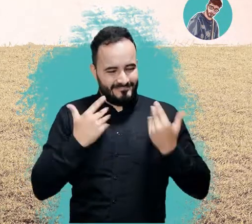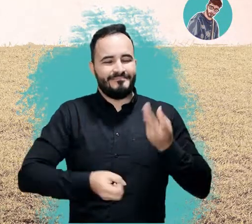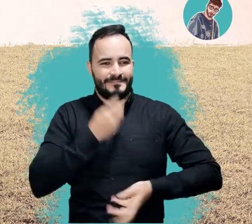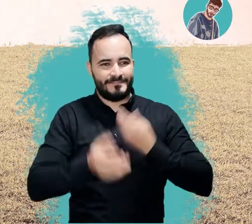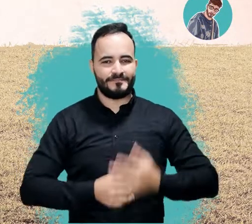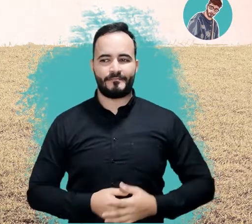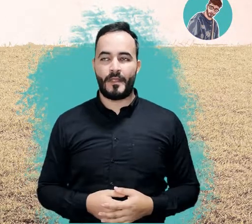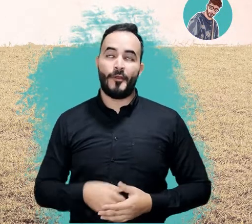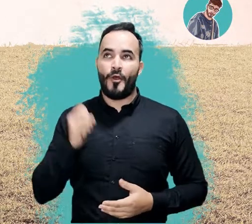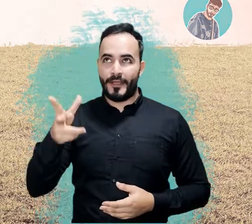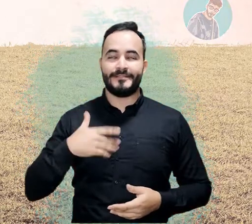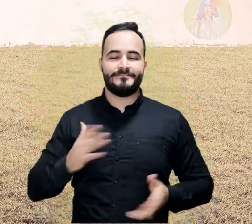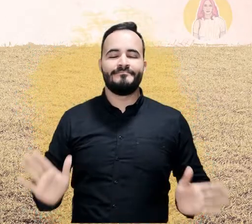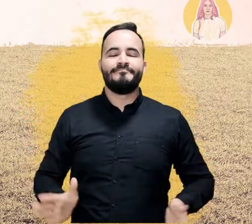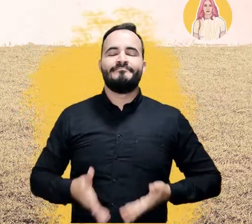tranquila.